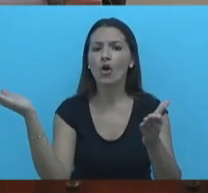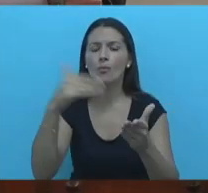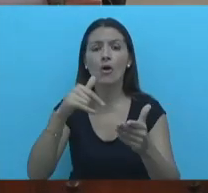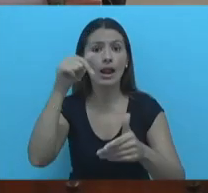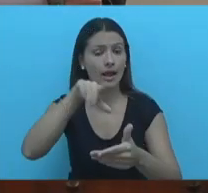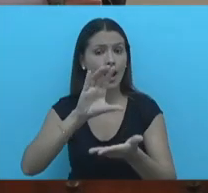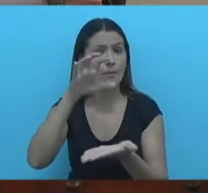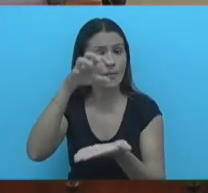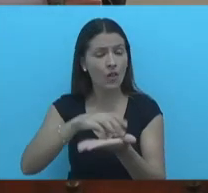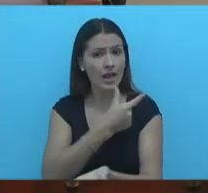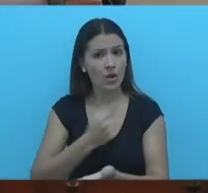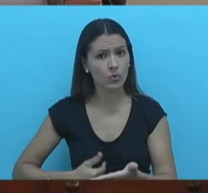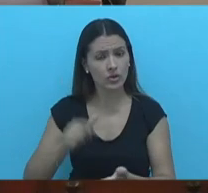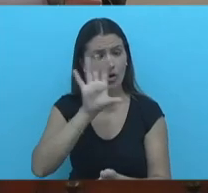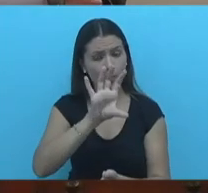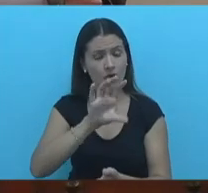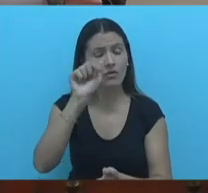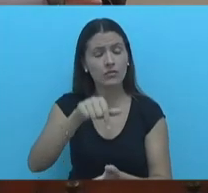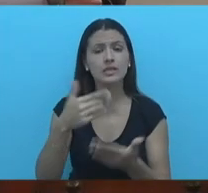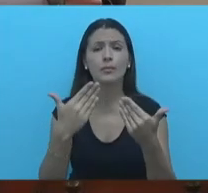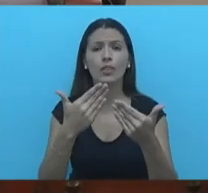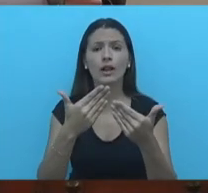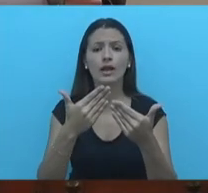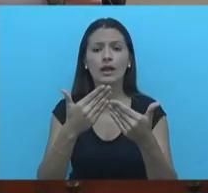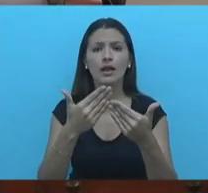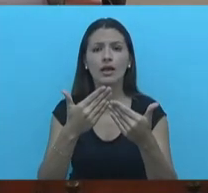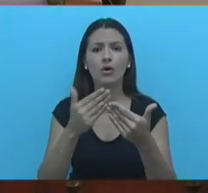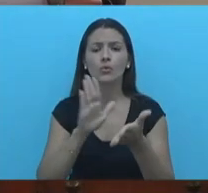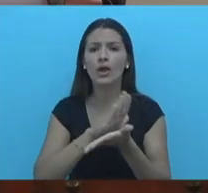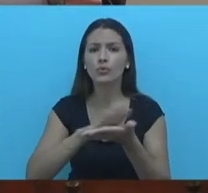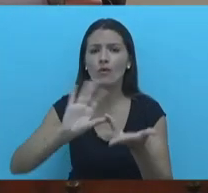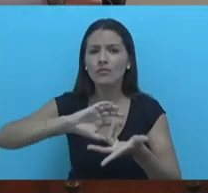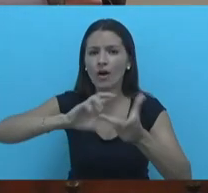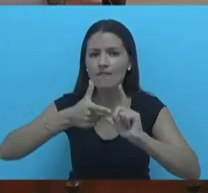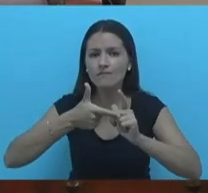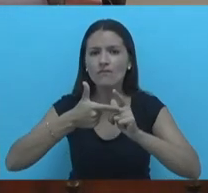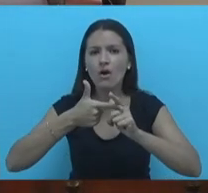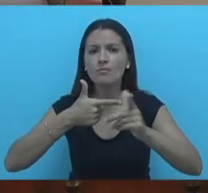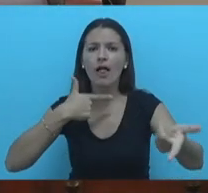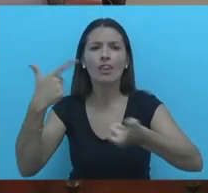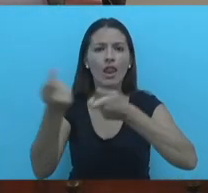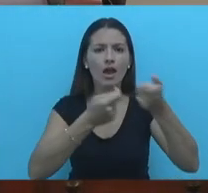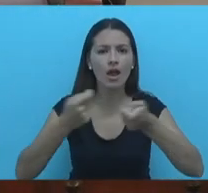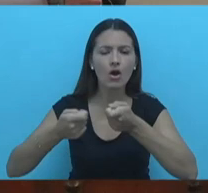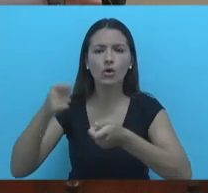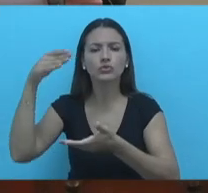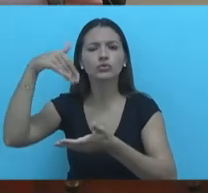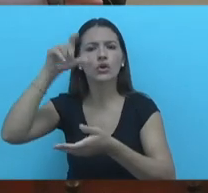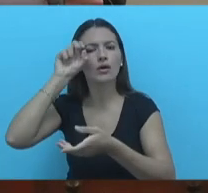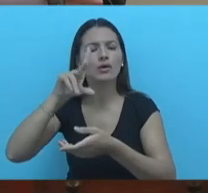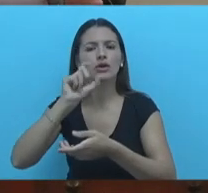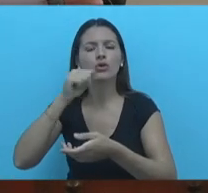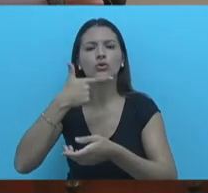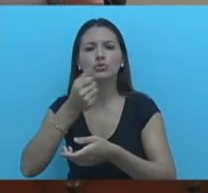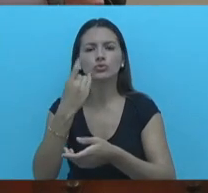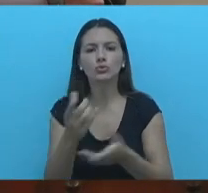los aspectos centrales que hacen a los términos del posible Tratado de Libre Comercio entre el Mercosur y la Unión Europea, con el